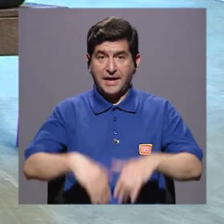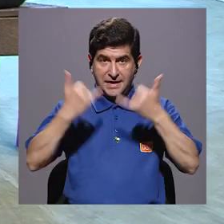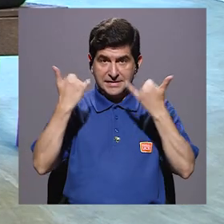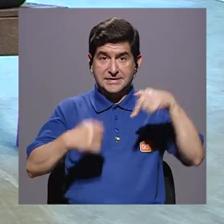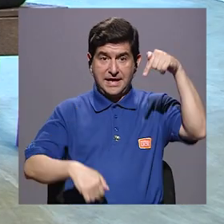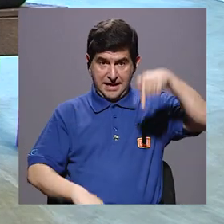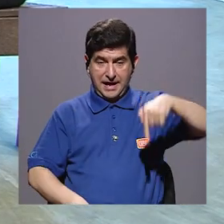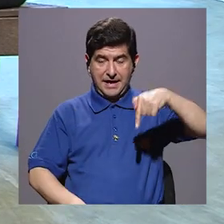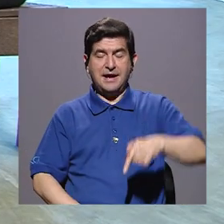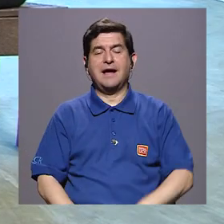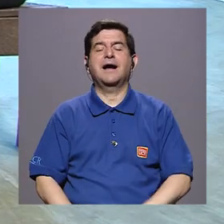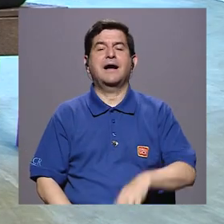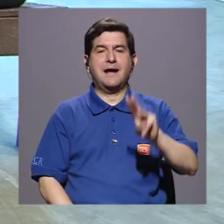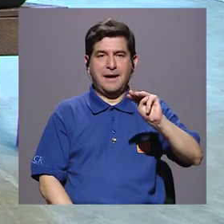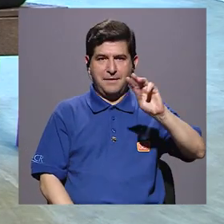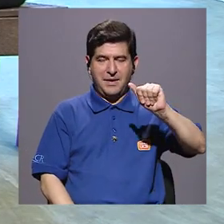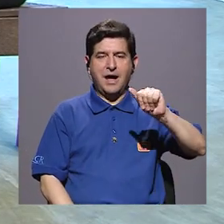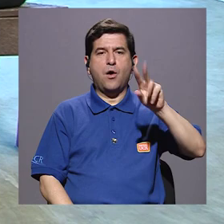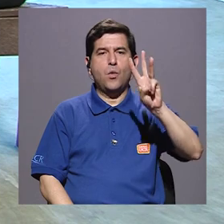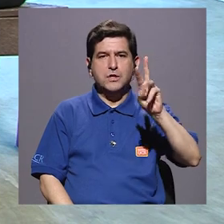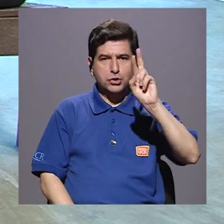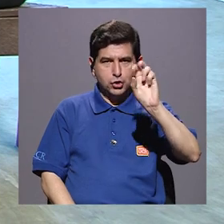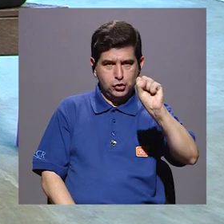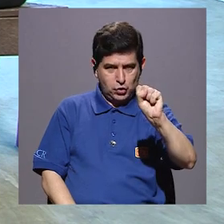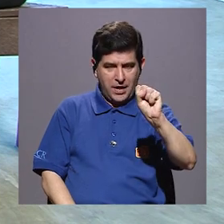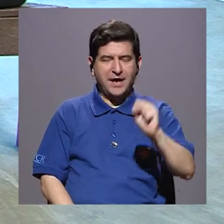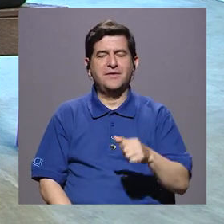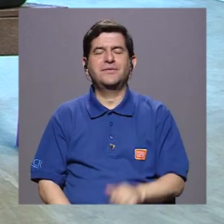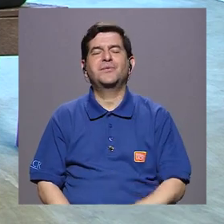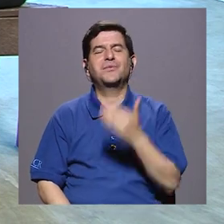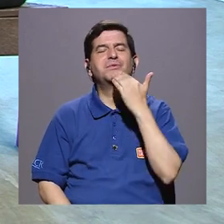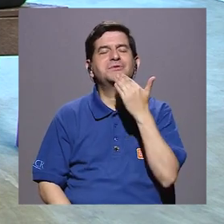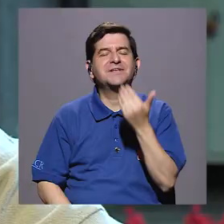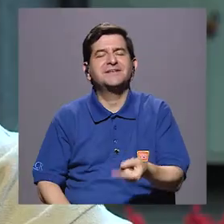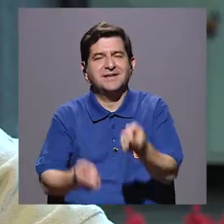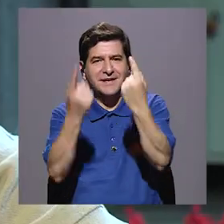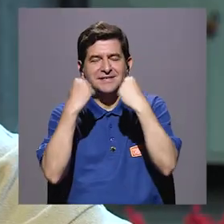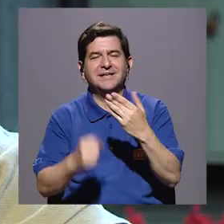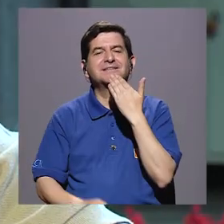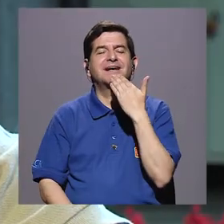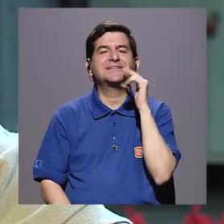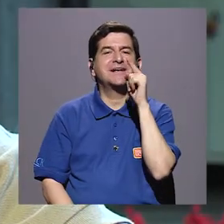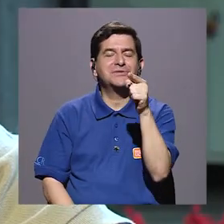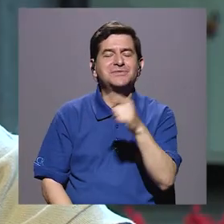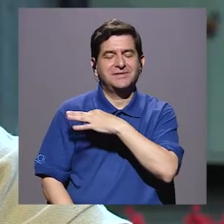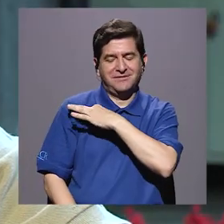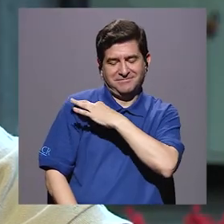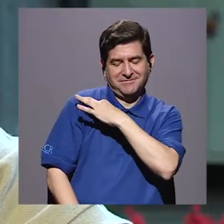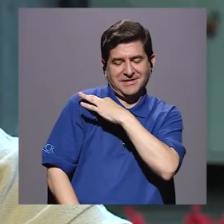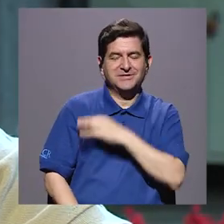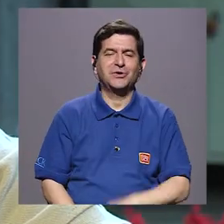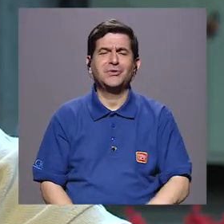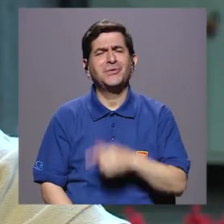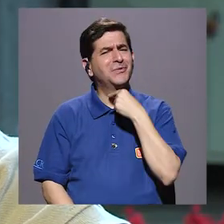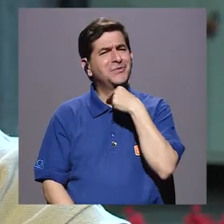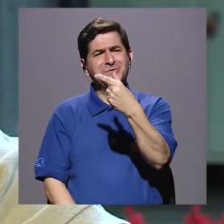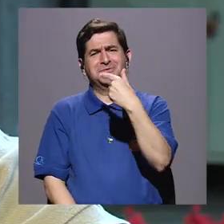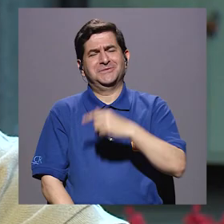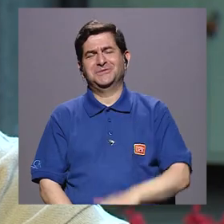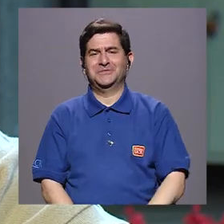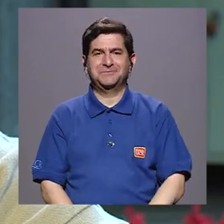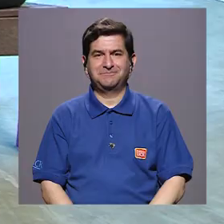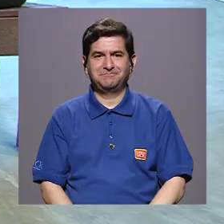Ya estamos en compañía de Wilson Solano. Muchísimas gracias por estar con nosotros nuevamente. Gracias a ustedes por invitarme. Ok, con mucho